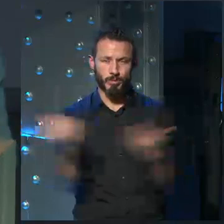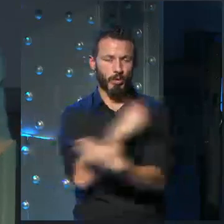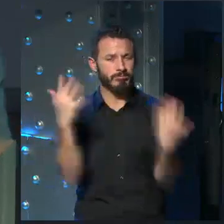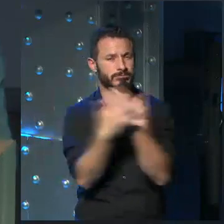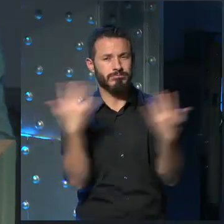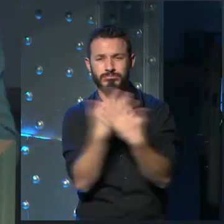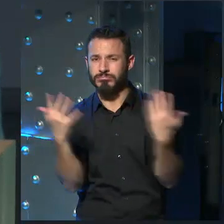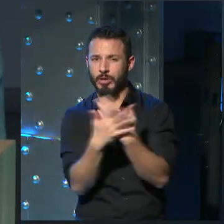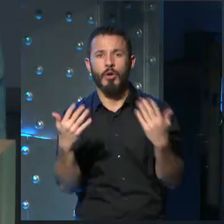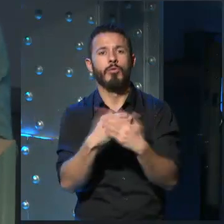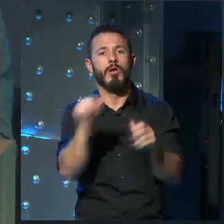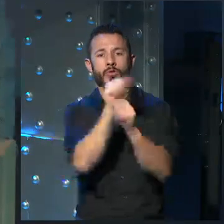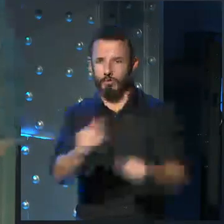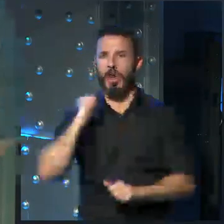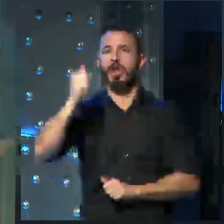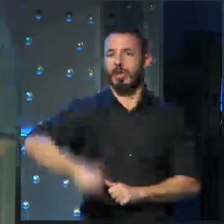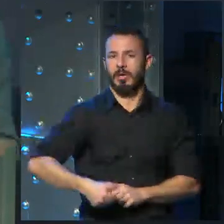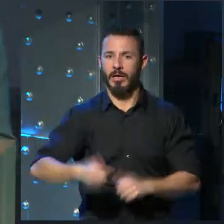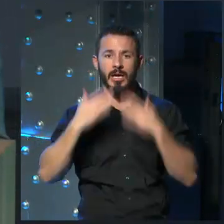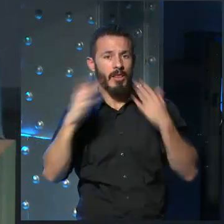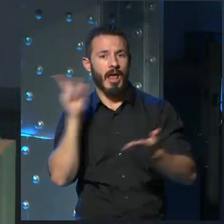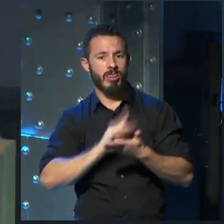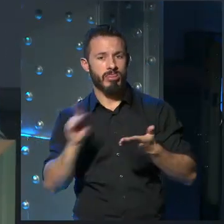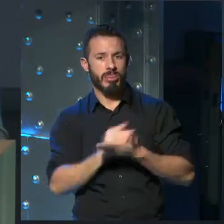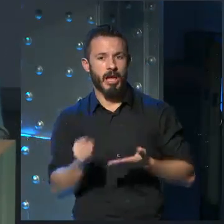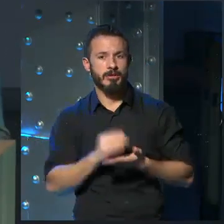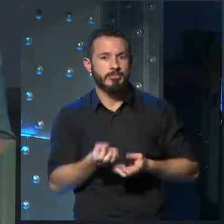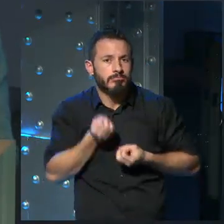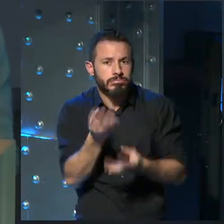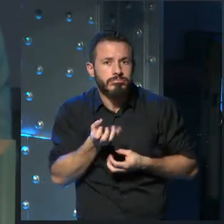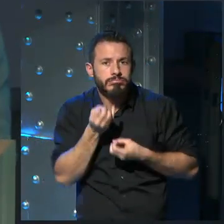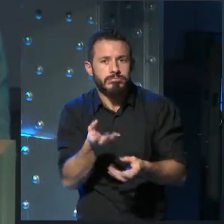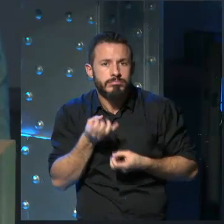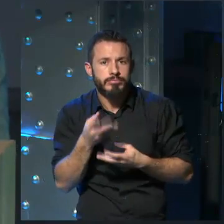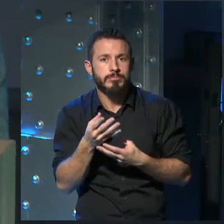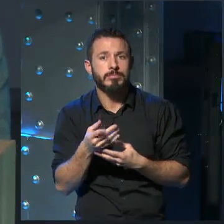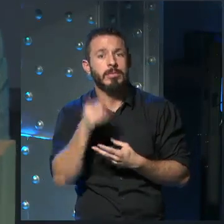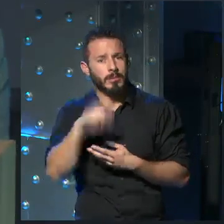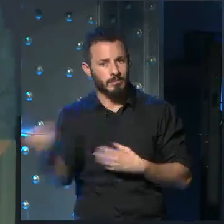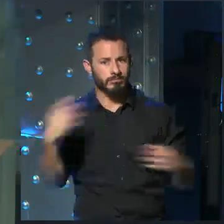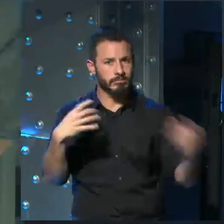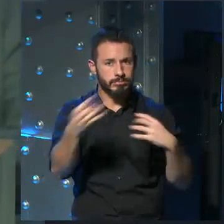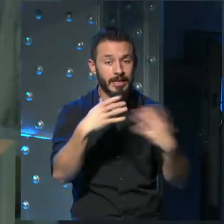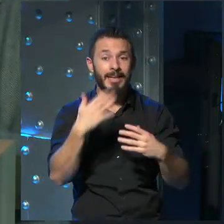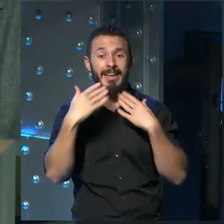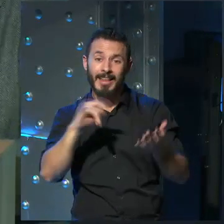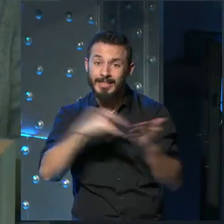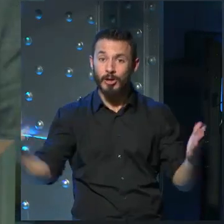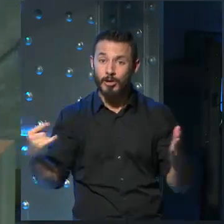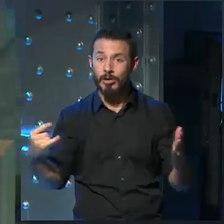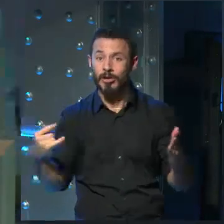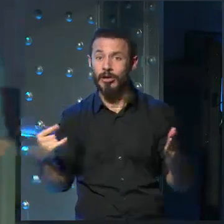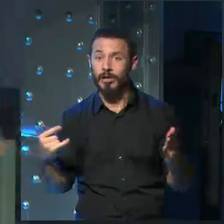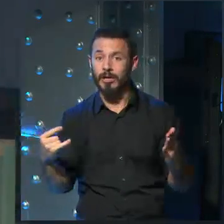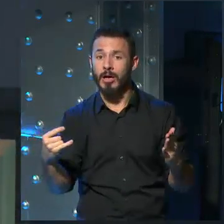rica a través de los datos que emitimos, que somos capaces de producir y que con la tecnología vamos a ser